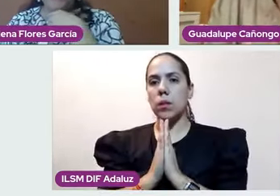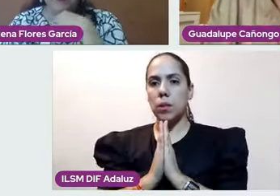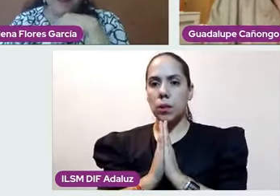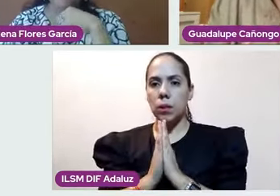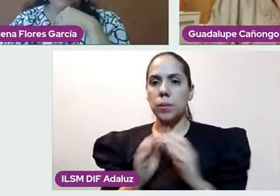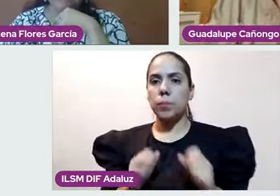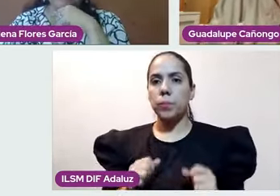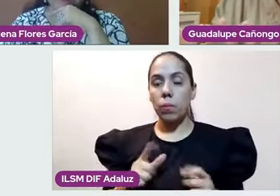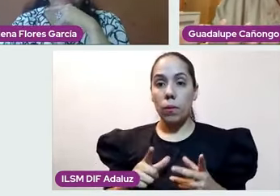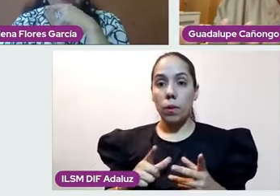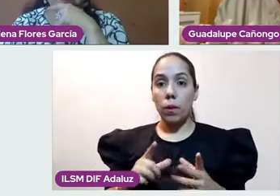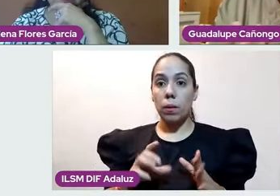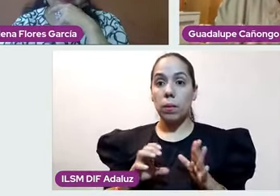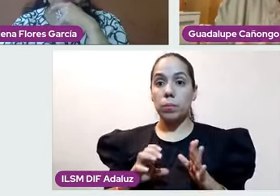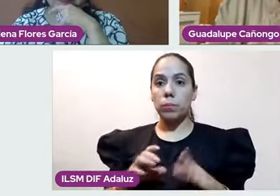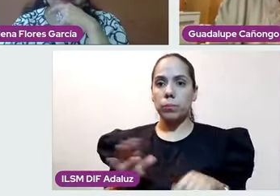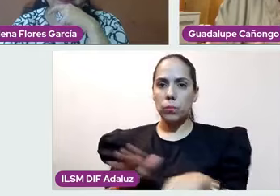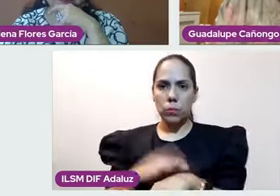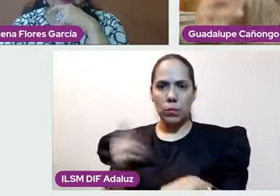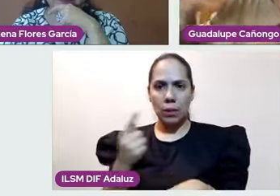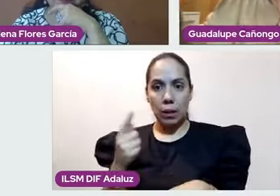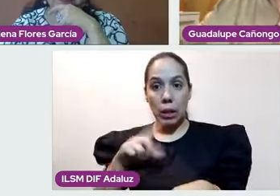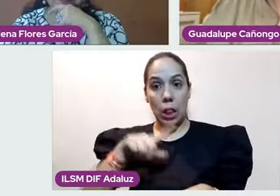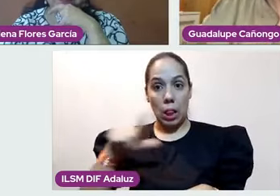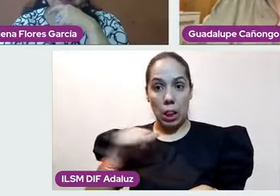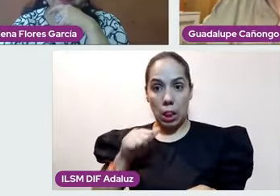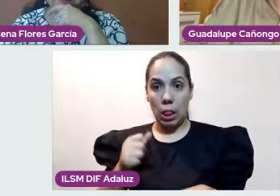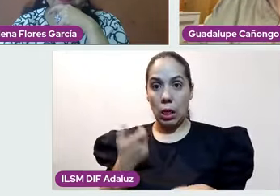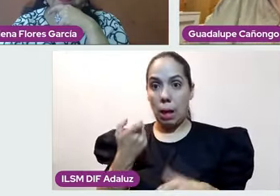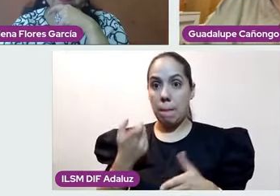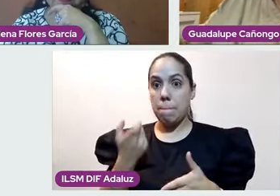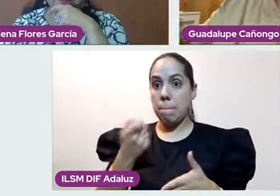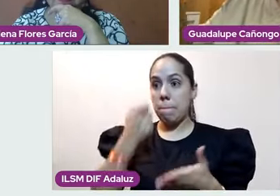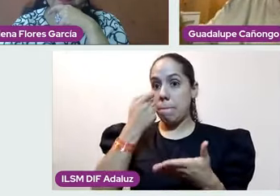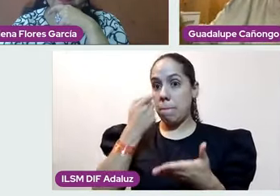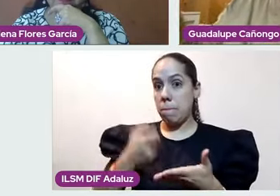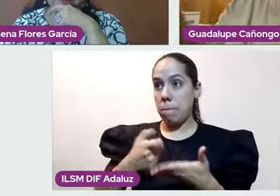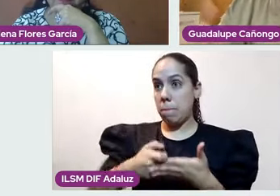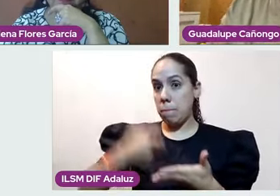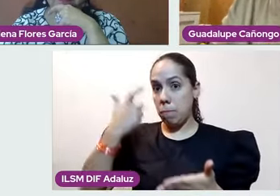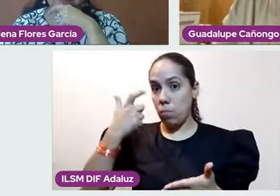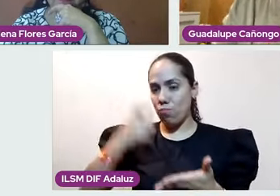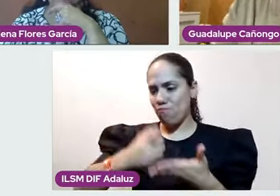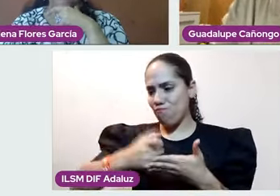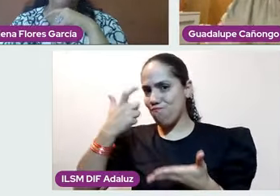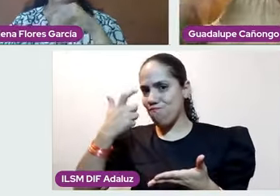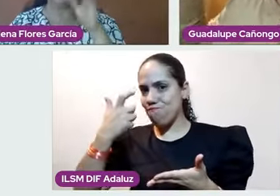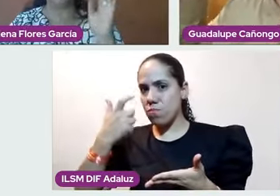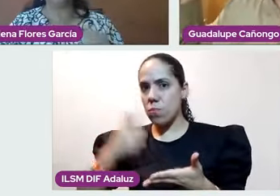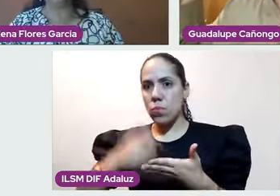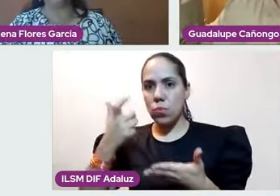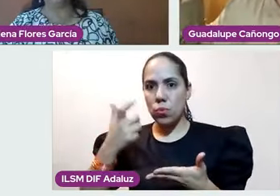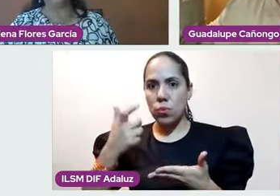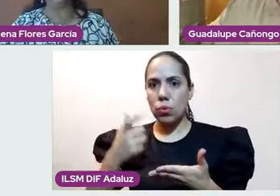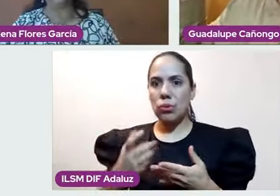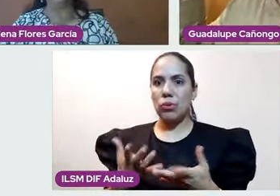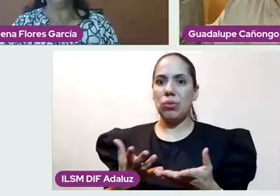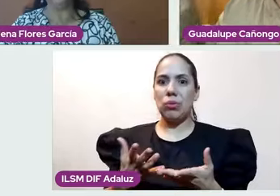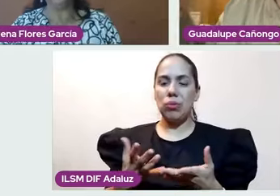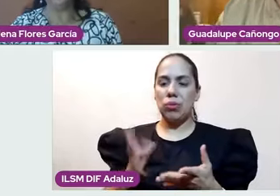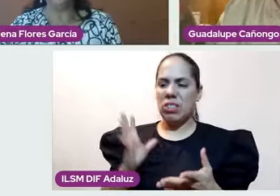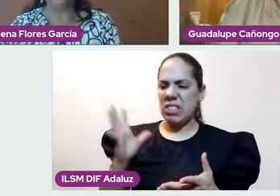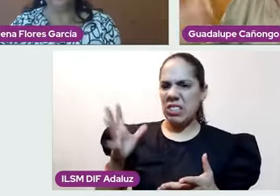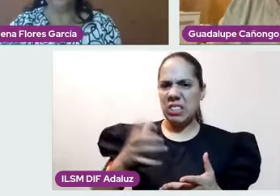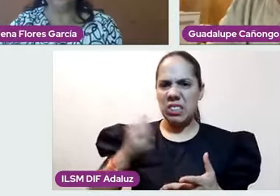es mucho más valioso invertir que tratar de modificar ya cuando llegamos a una cierta edad y traemos una carga de prejuicios,